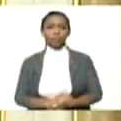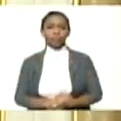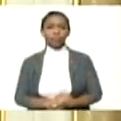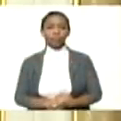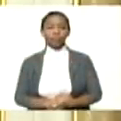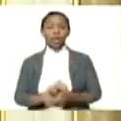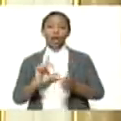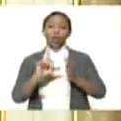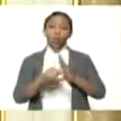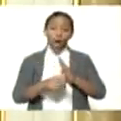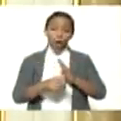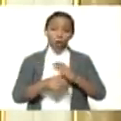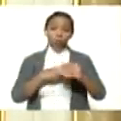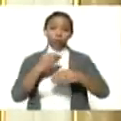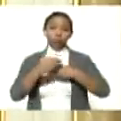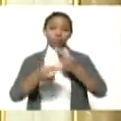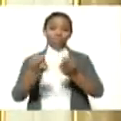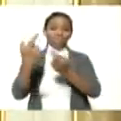Luego le correspondió